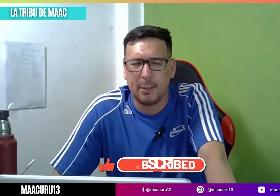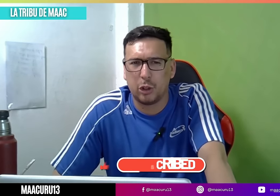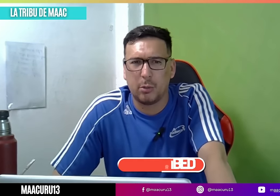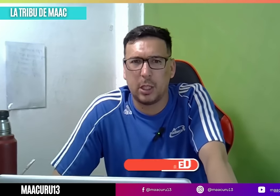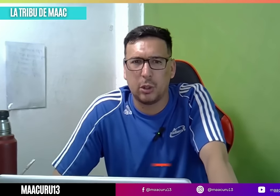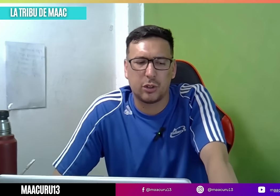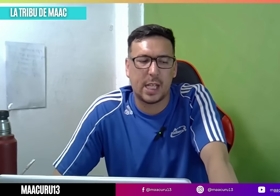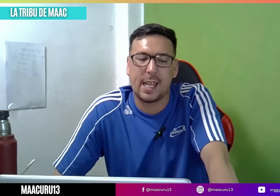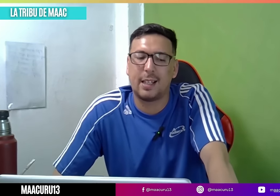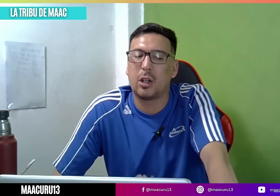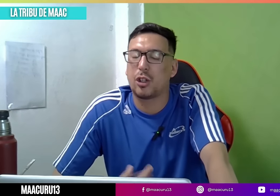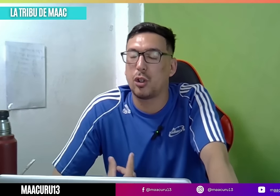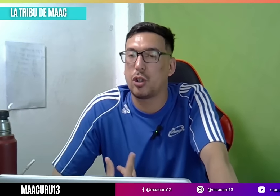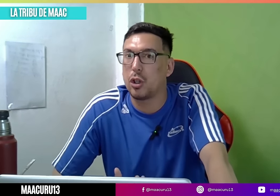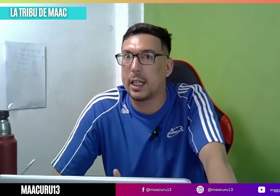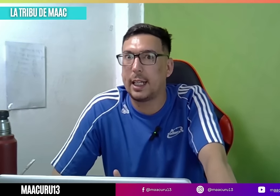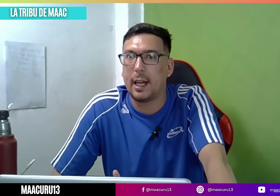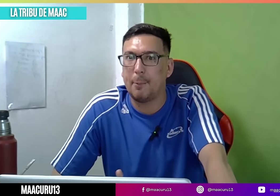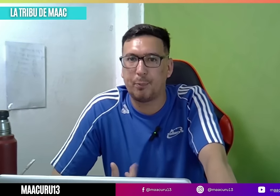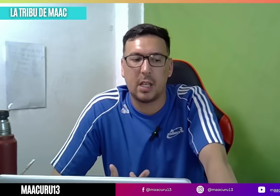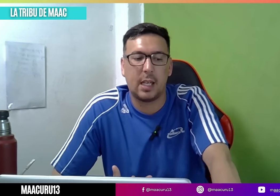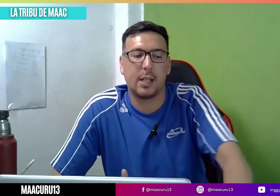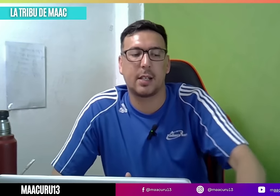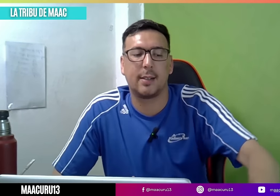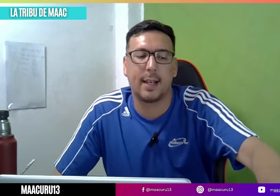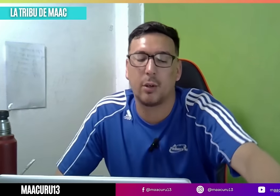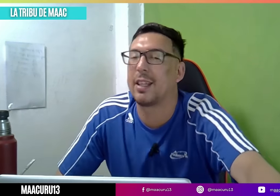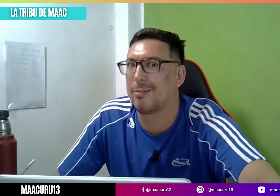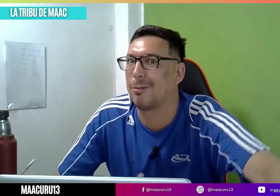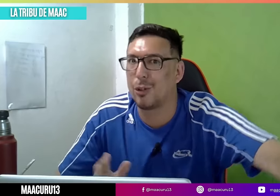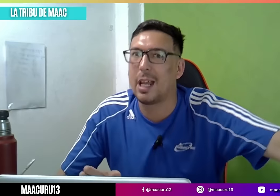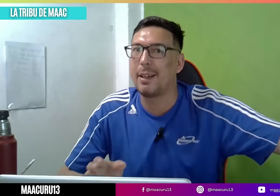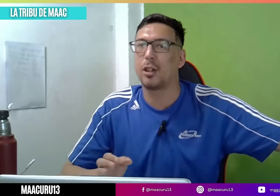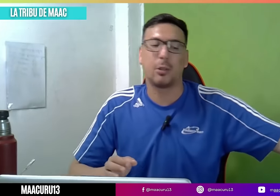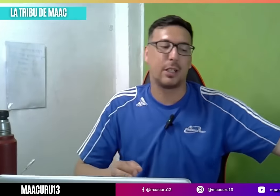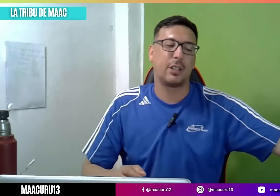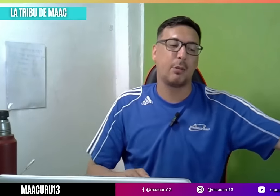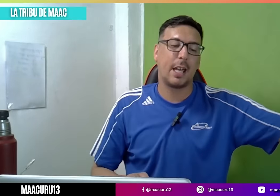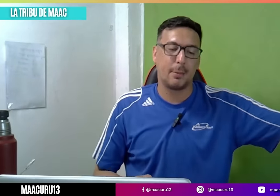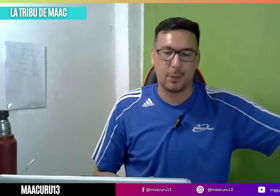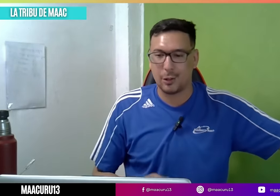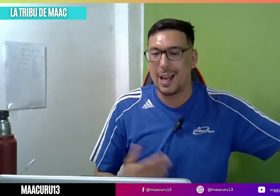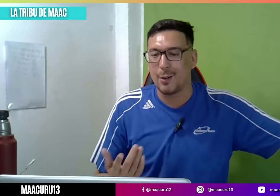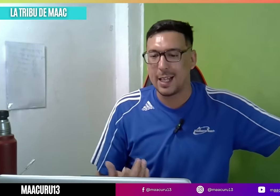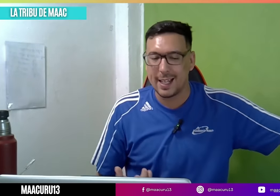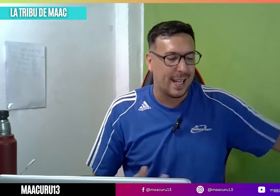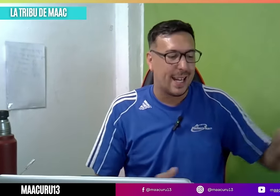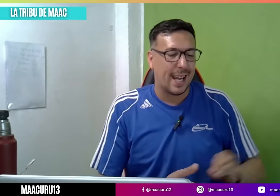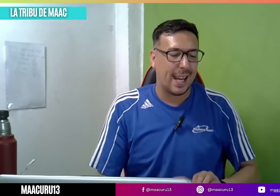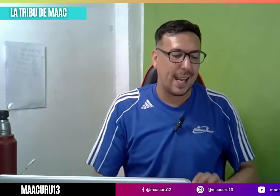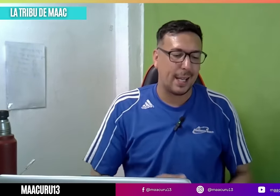haber muchos videos de los que yo no quería realizar, o sea, estoy hablando como que ya voy a ir, pero todavía no voy a